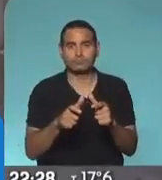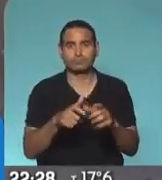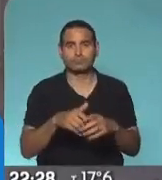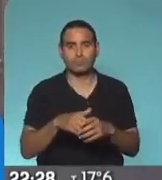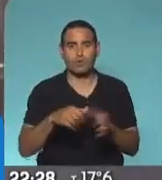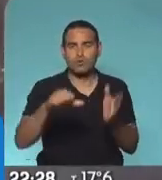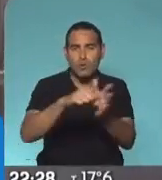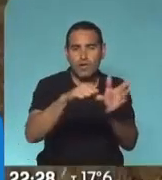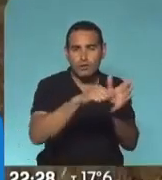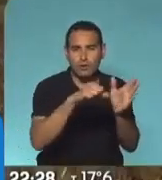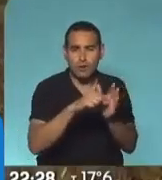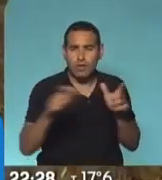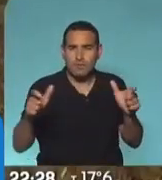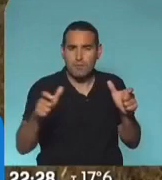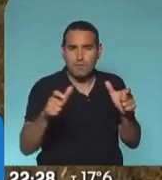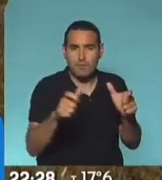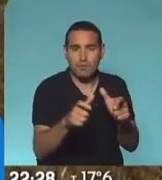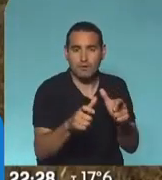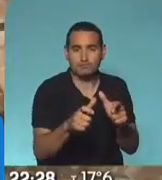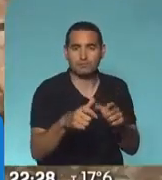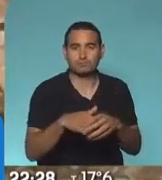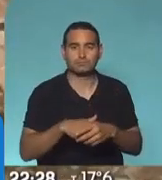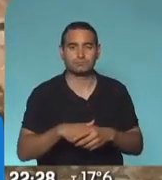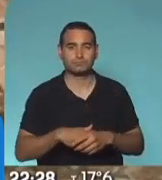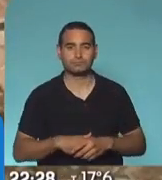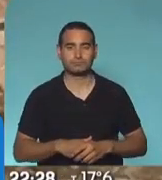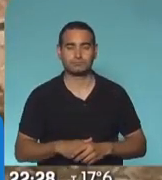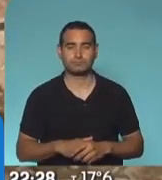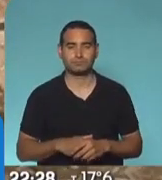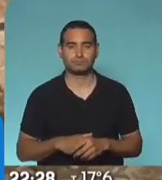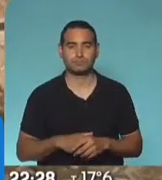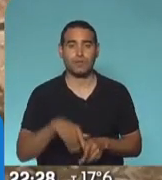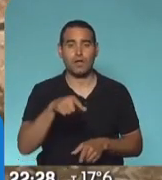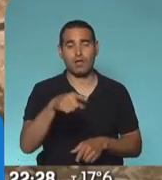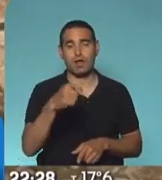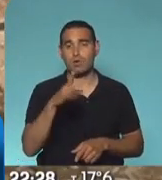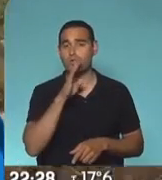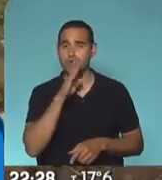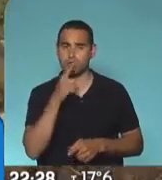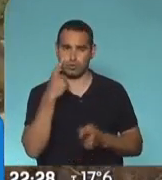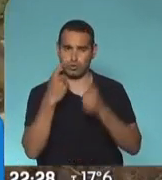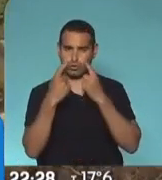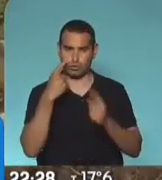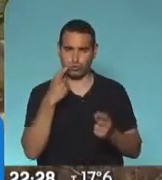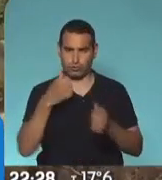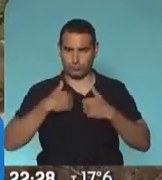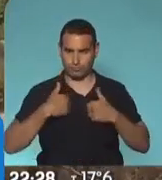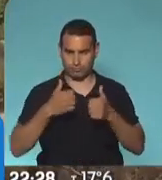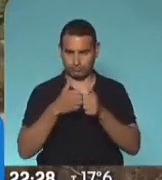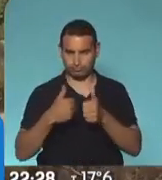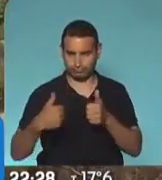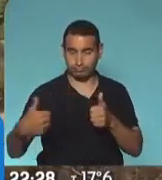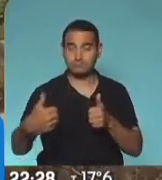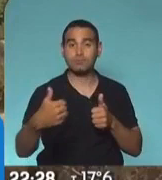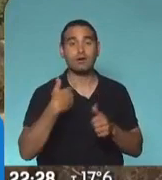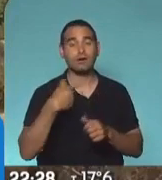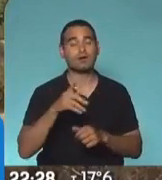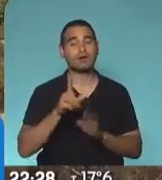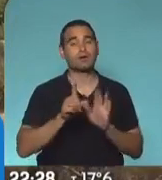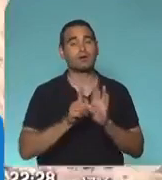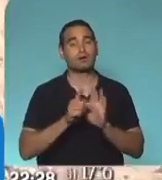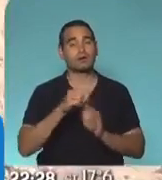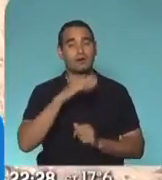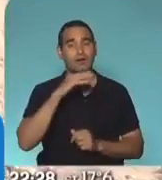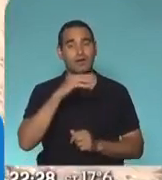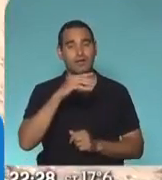ciudades y convirtiéndolas en verdaderos bantustanes bajo control militar israelí. En el este de Jerusalén, la zona palestina de la